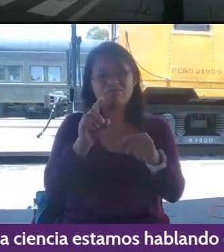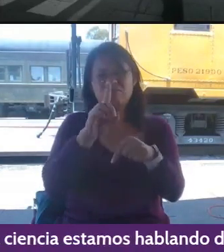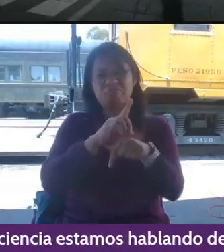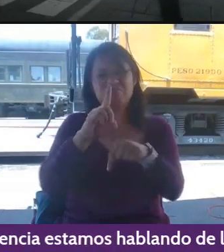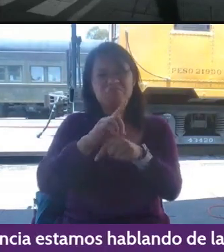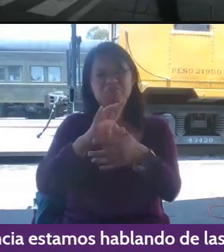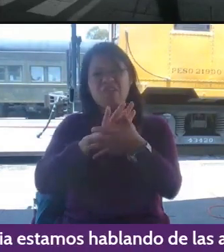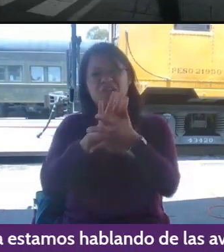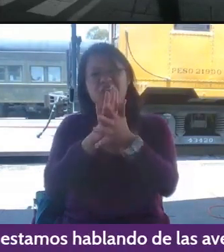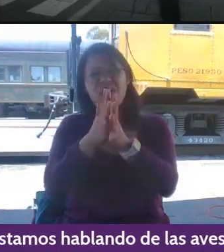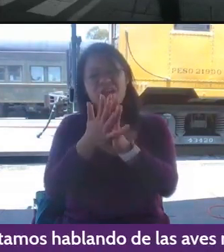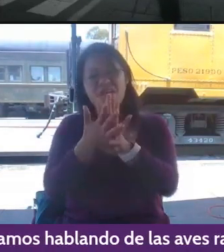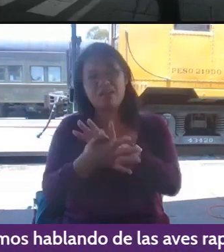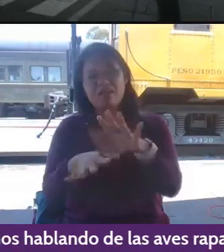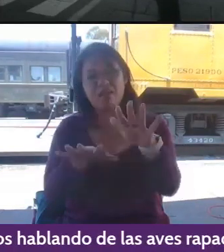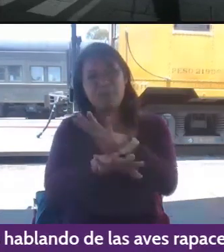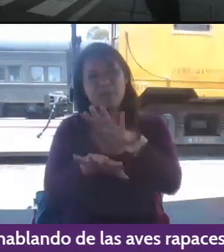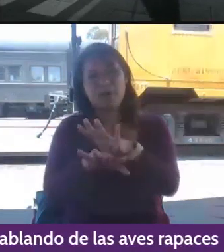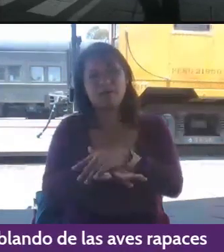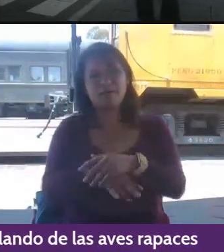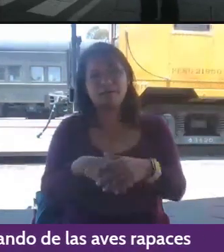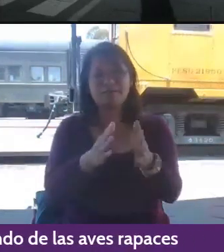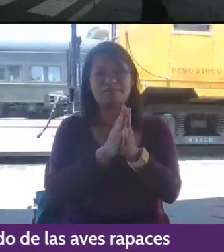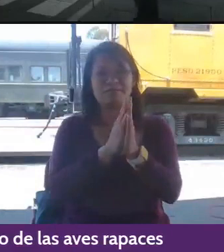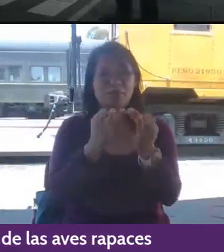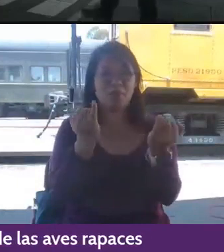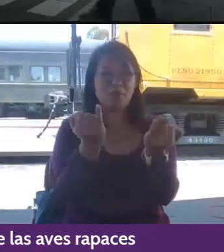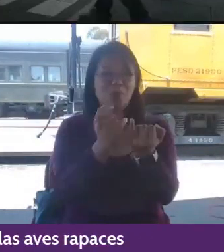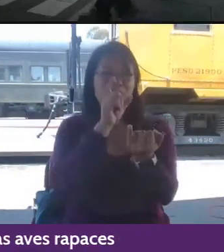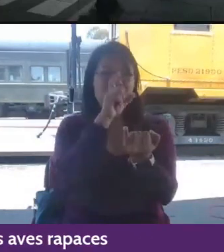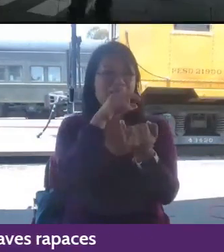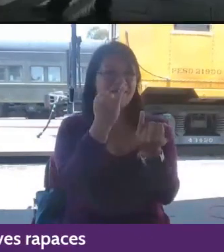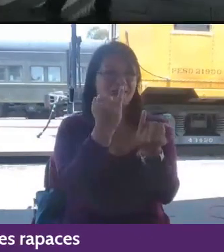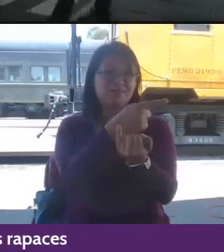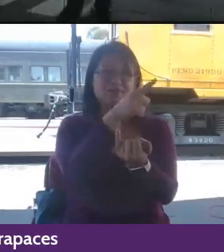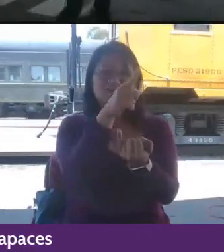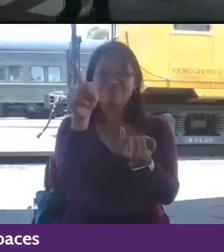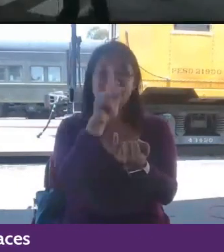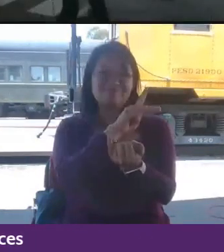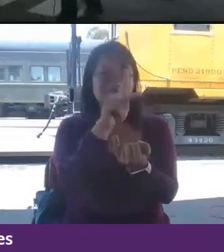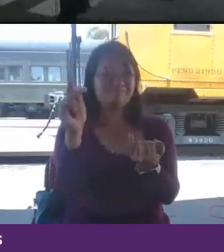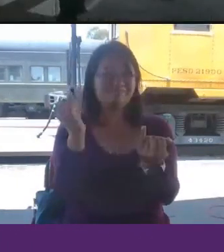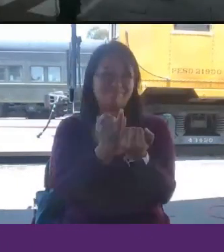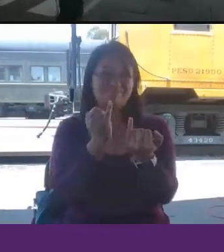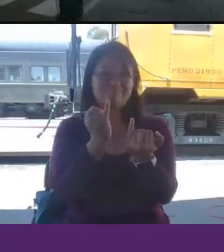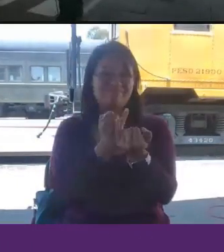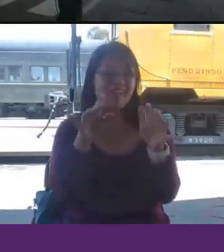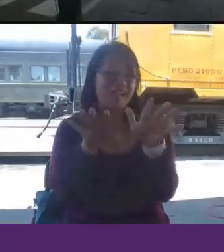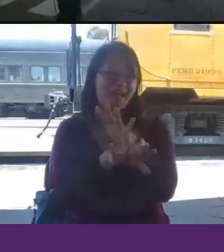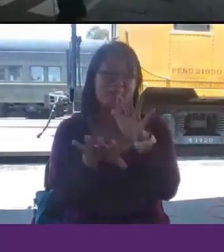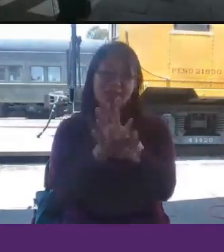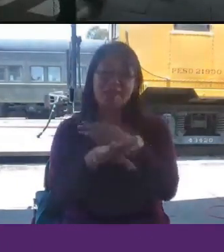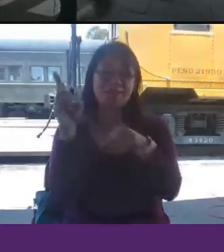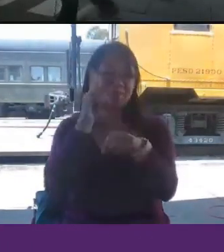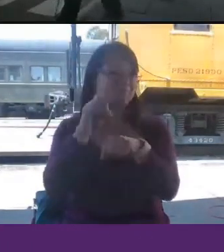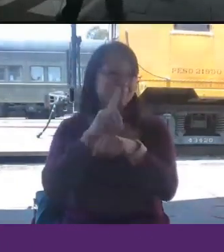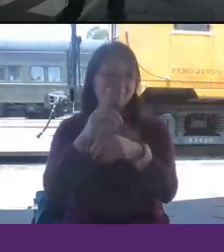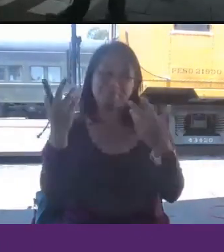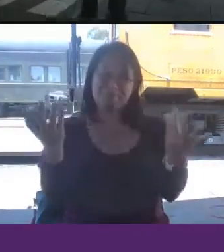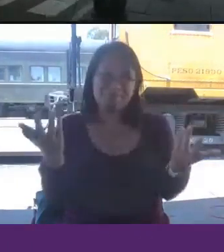cambio. Sean como las águilas, cambien todos los días y mejoren todos los días. Ese mensaje me gusta más. ¿Alguna otra